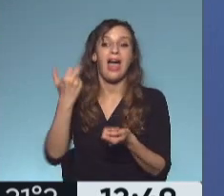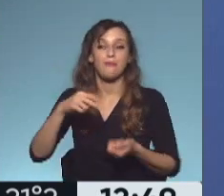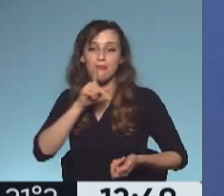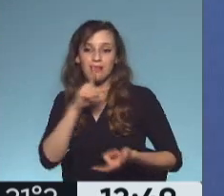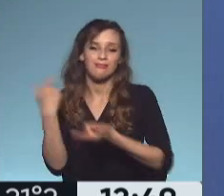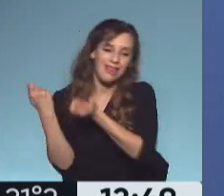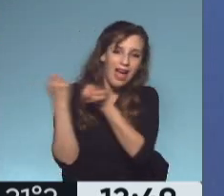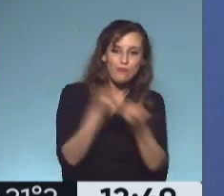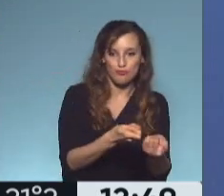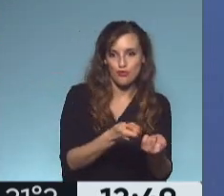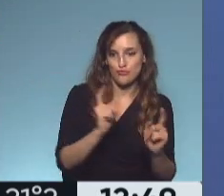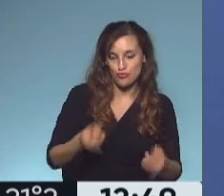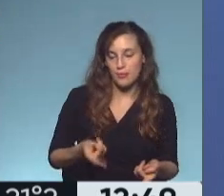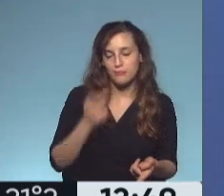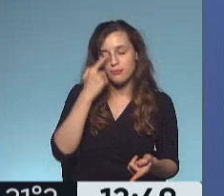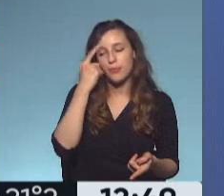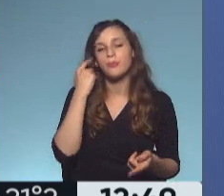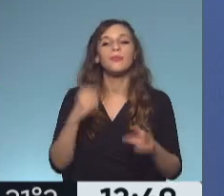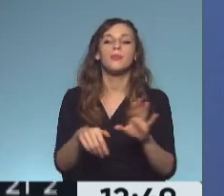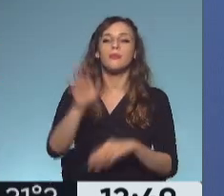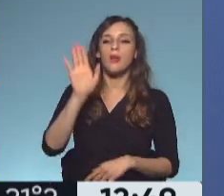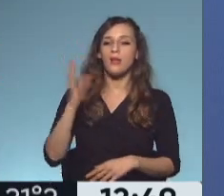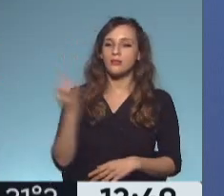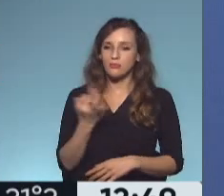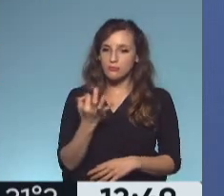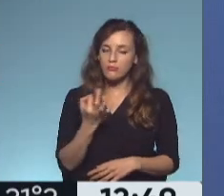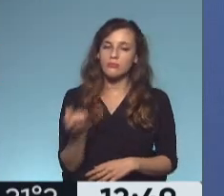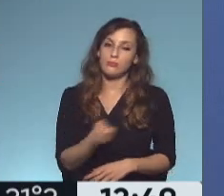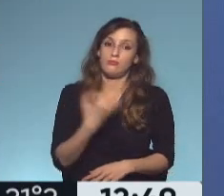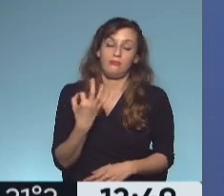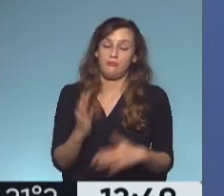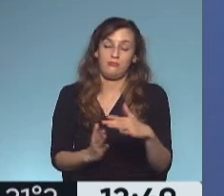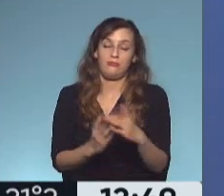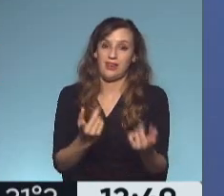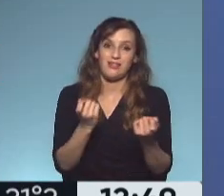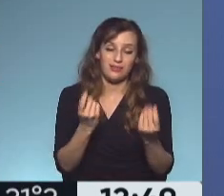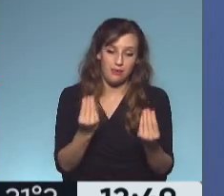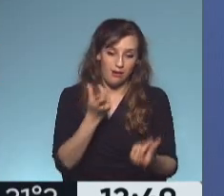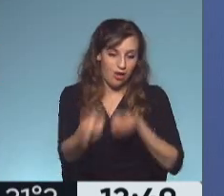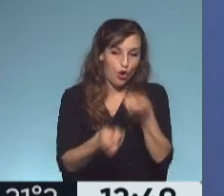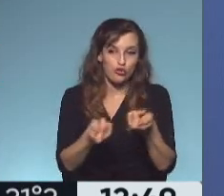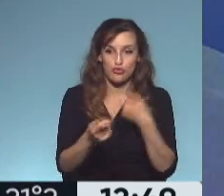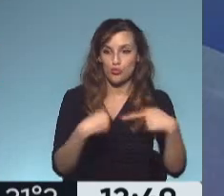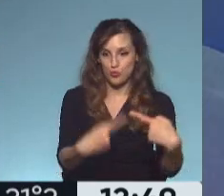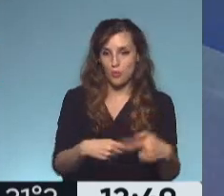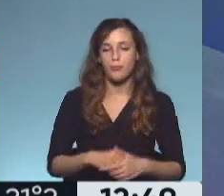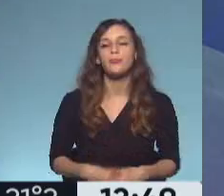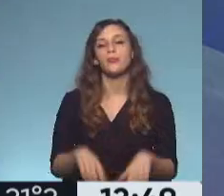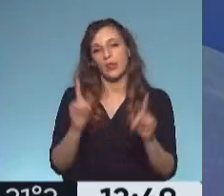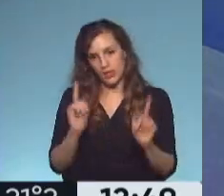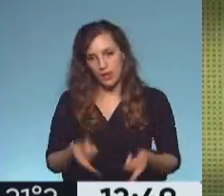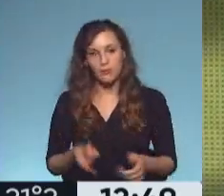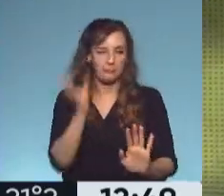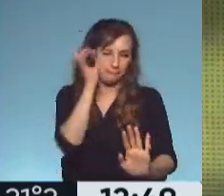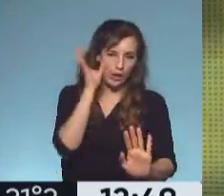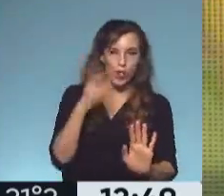trabajo, una de las principales características que tienen que tener para que podamos avanzar con las negociaciones. Y lógicamente la competencia, si me